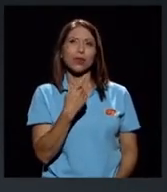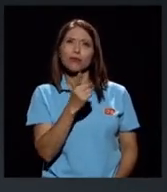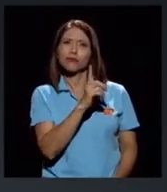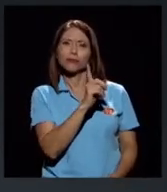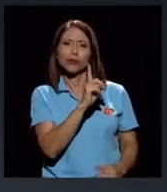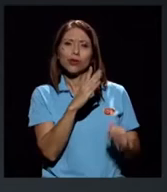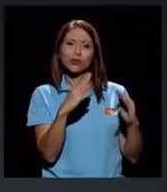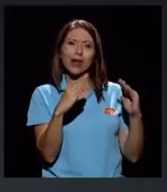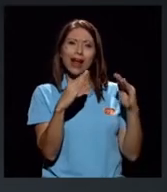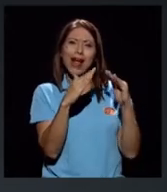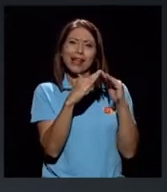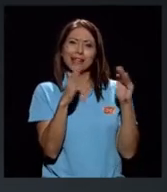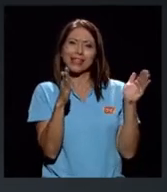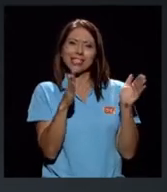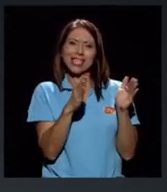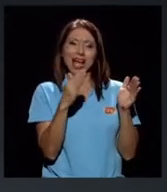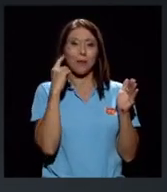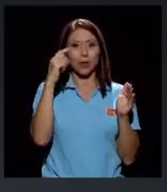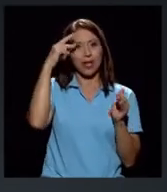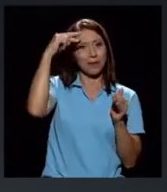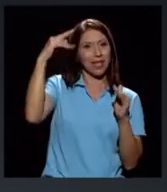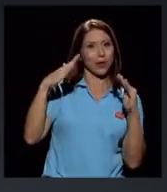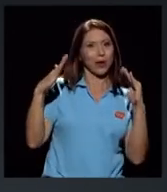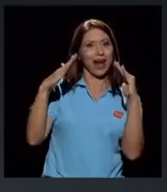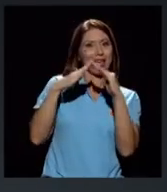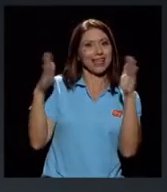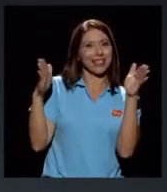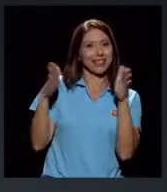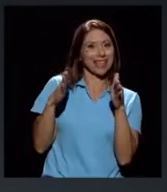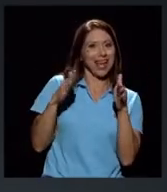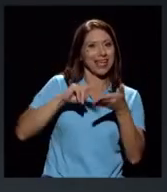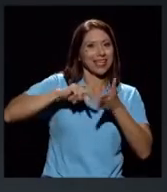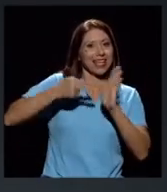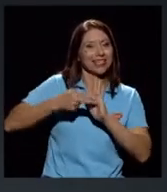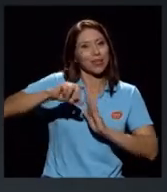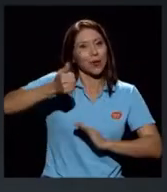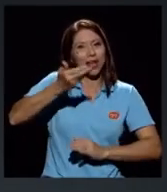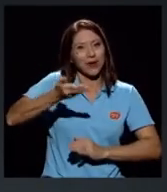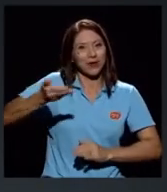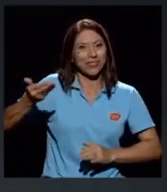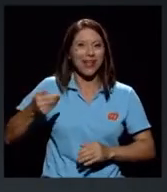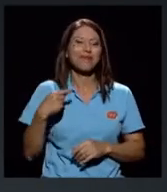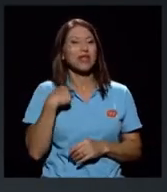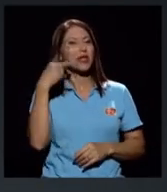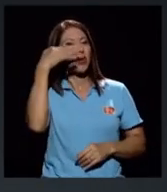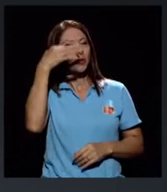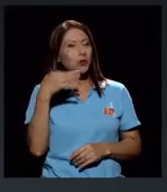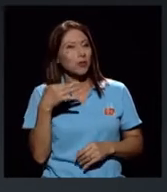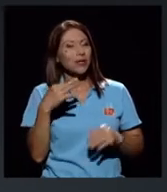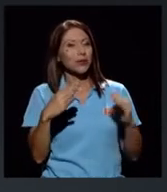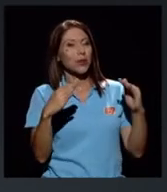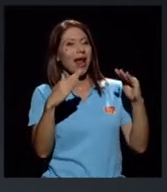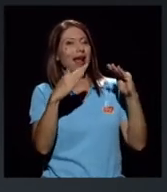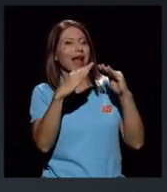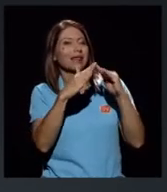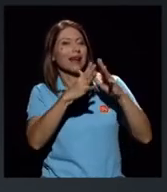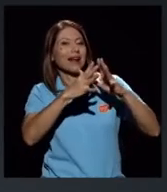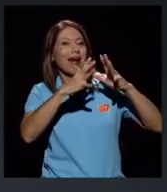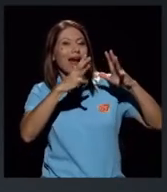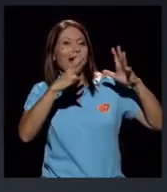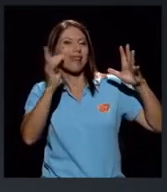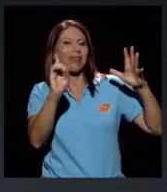porque en méxico una casa chica quiere decir otra cosa sino que es una casa que sospecho que es grande en las montañas de heredia